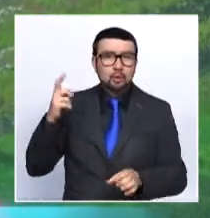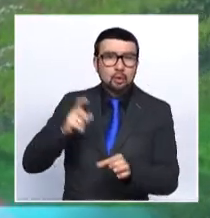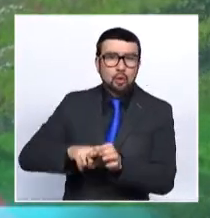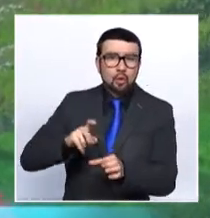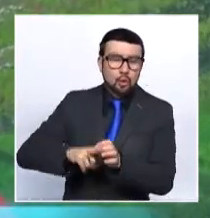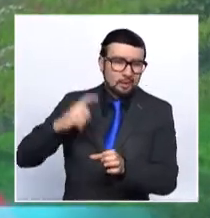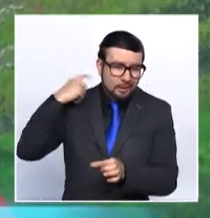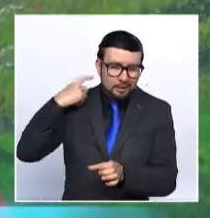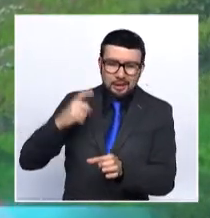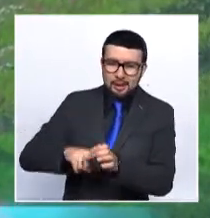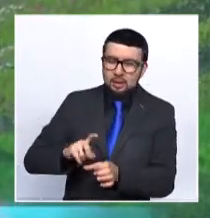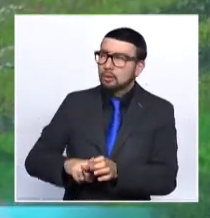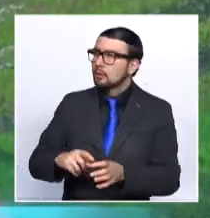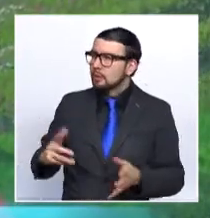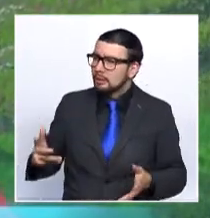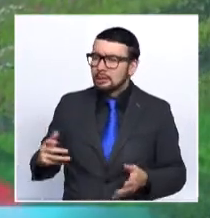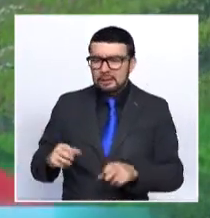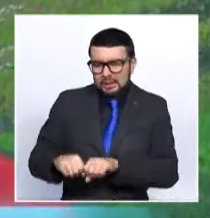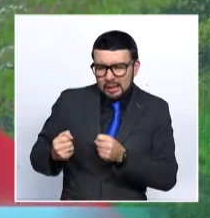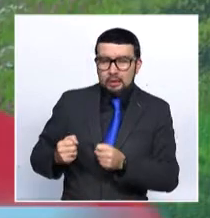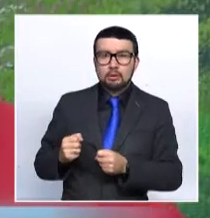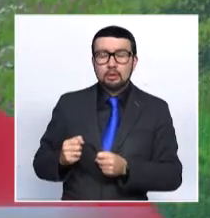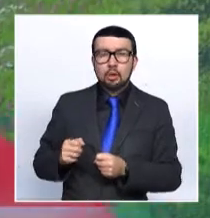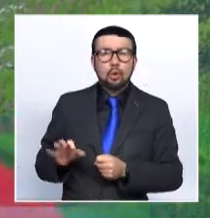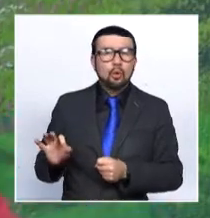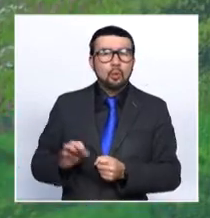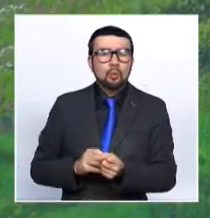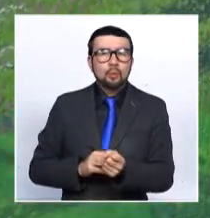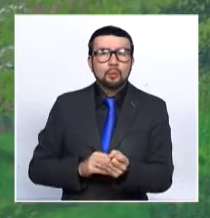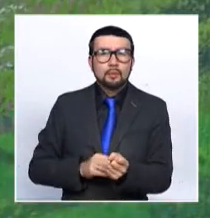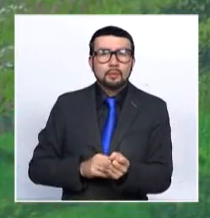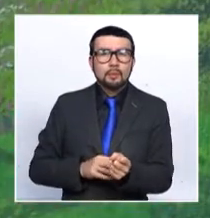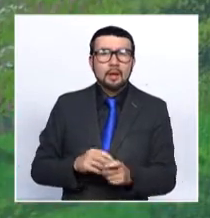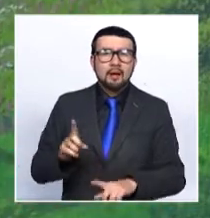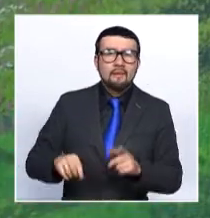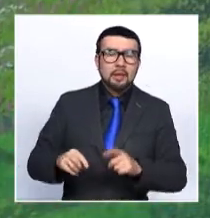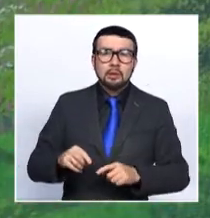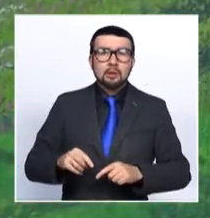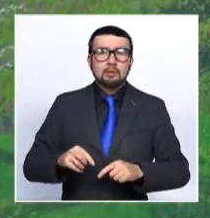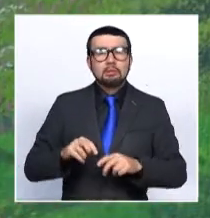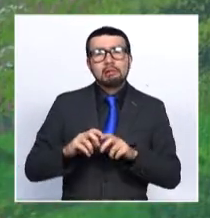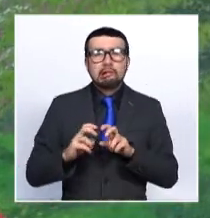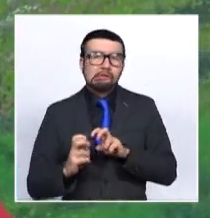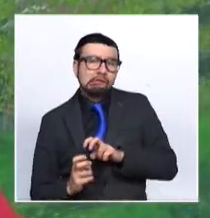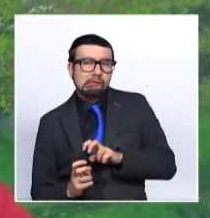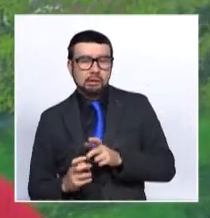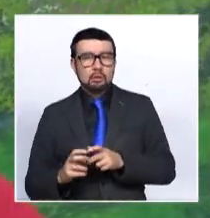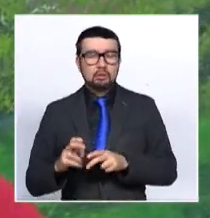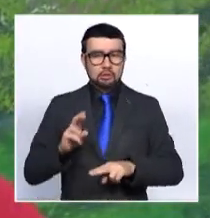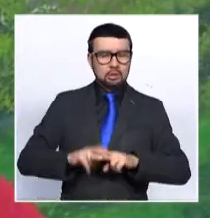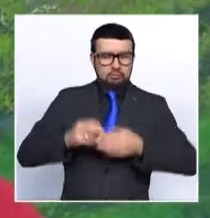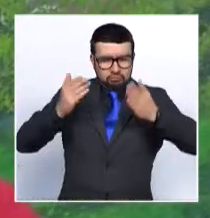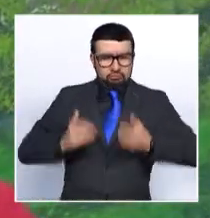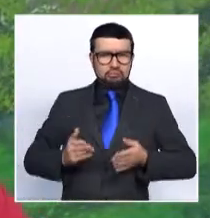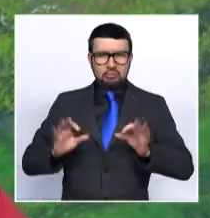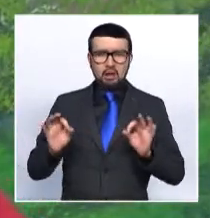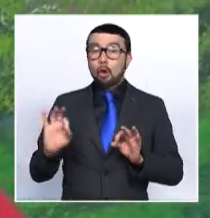factores que en su mayoría de los casos se deben a mala higiene postural, por decirlo de alguna manera, o algún tipo de